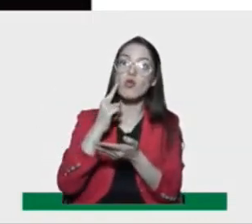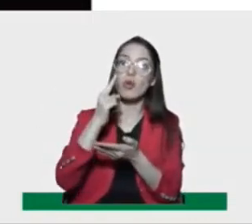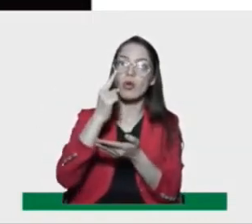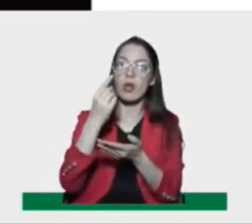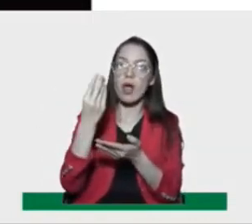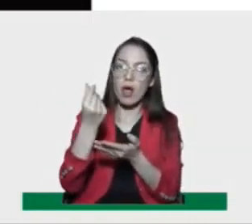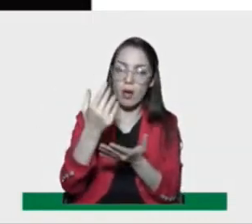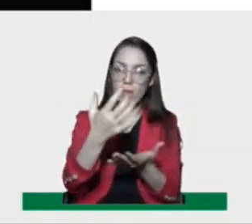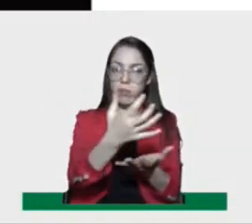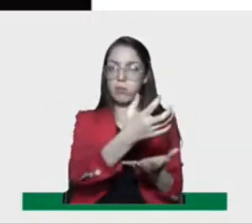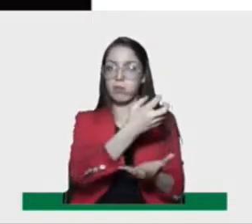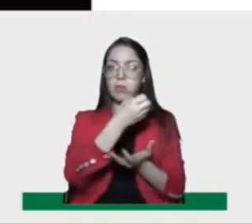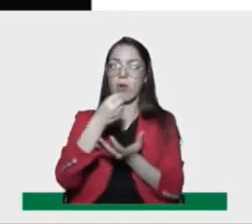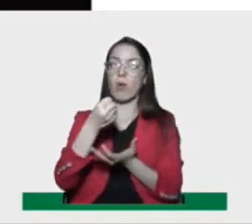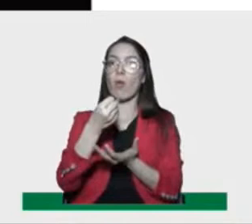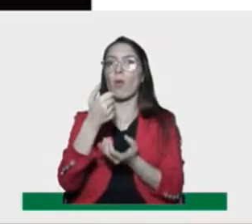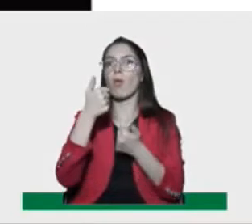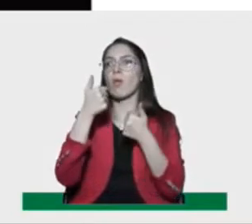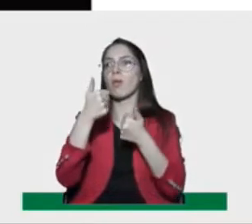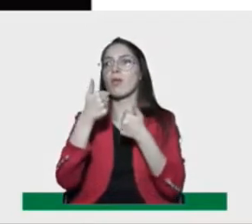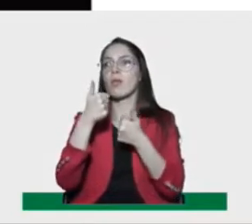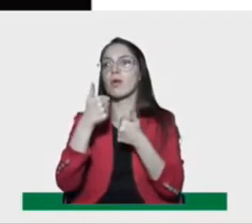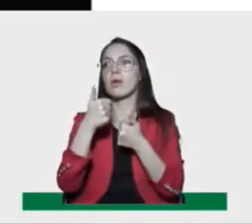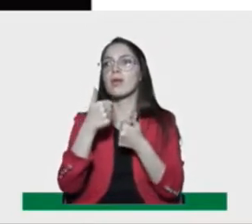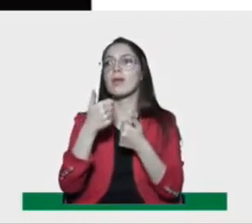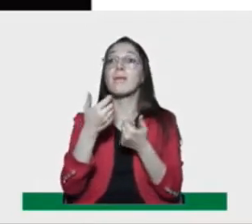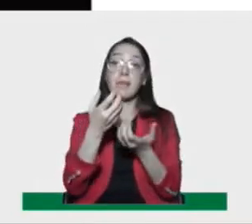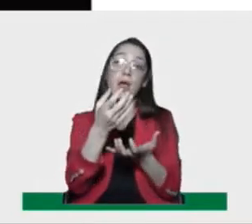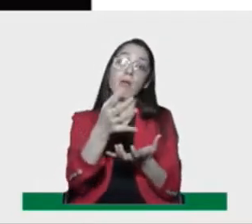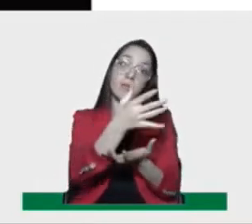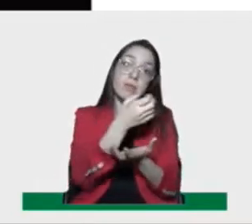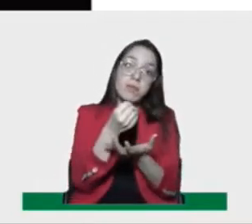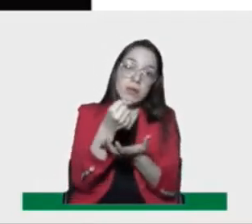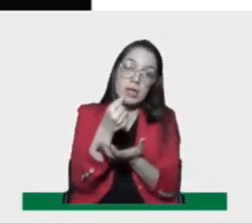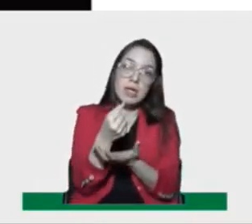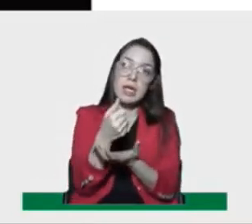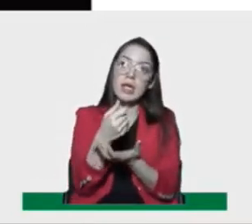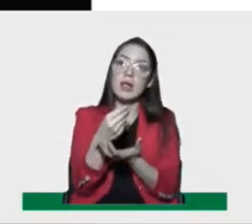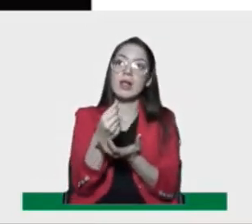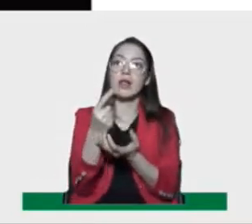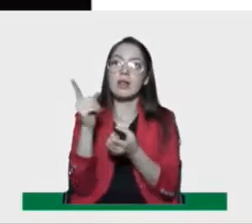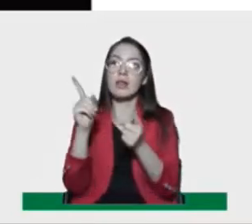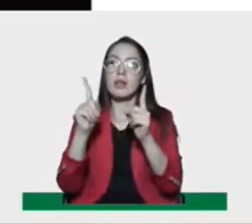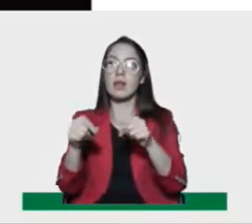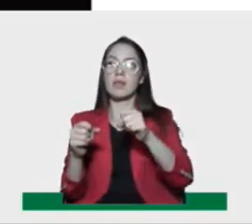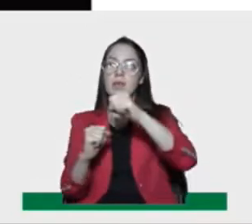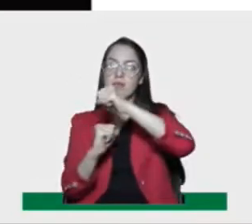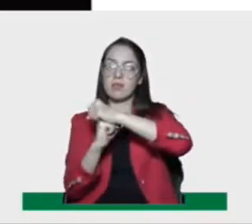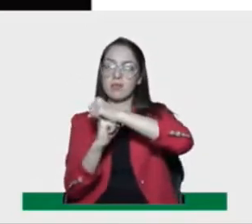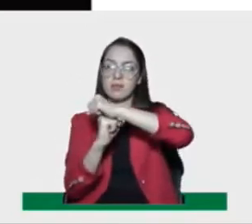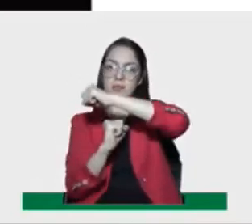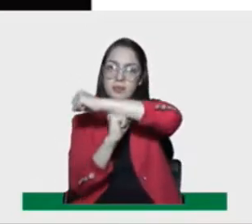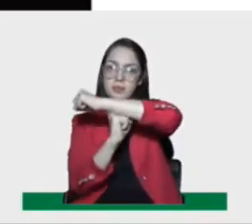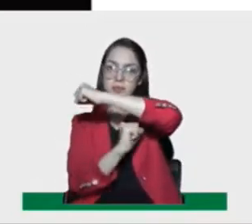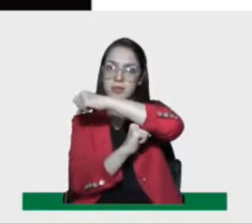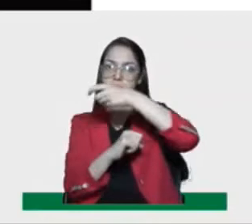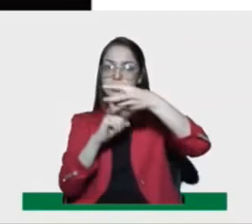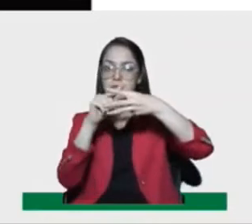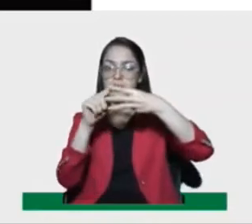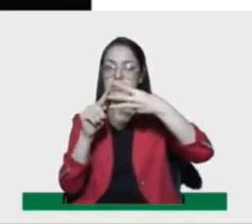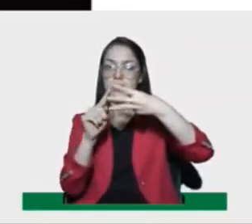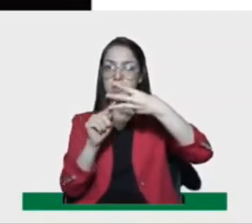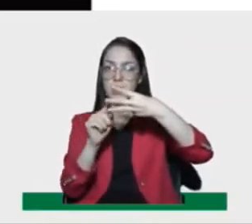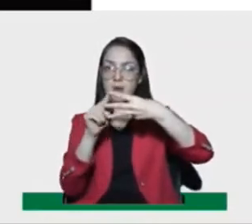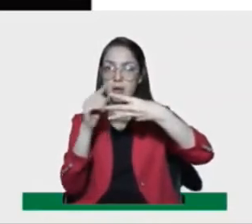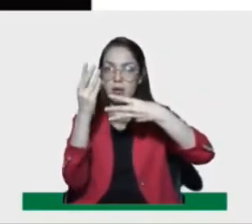beneficios que hemos generado no son sólo económicos son los tres pilares de la sostenibilidad son económicos sociales